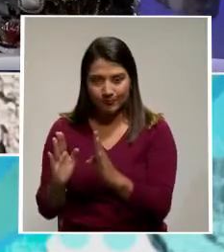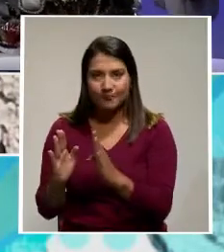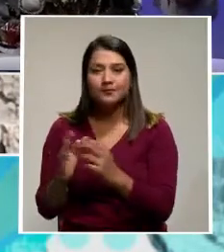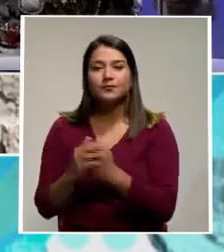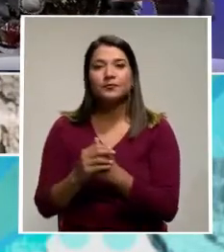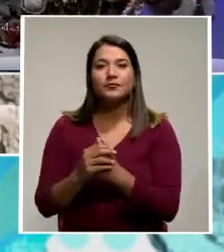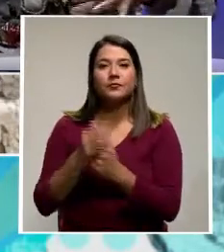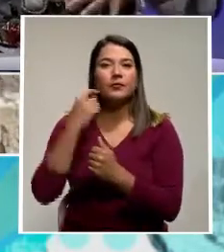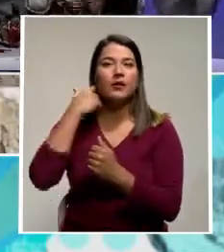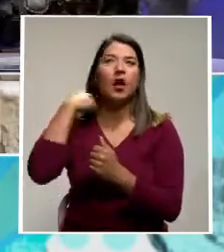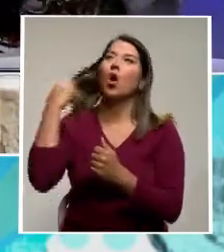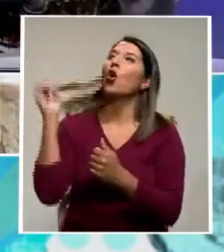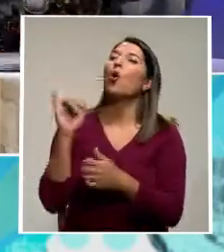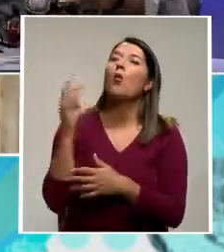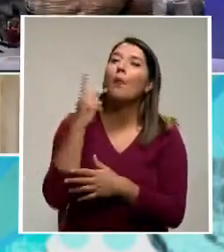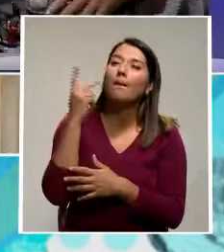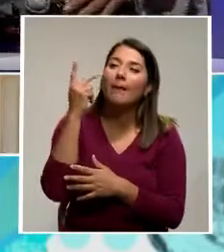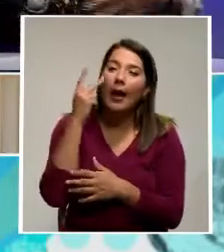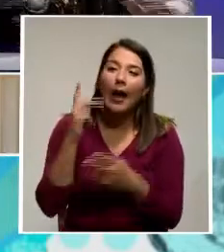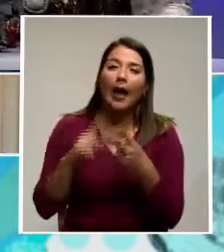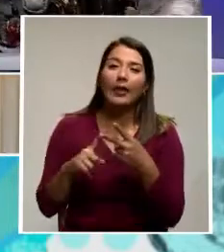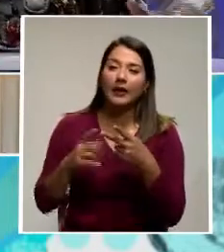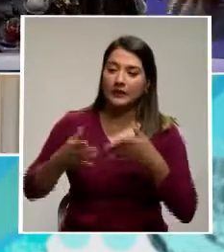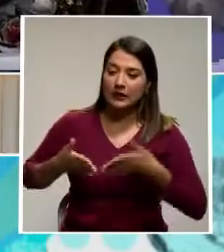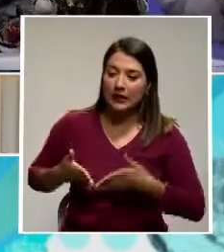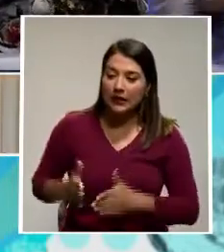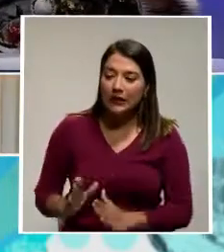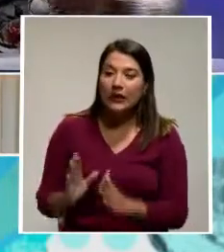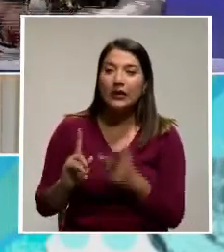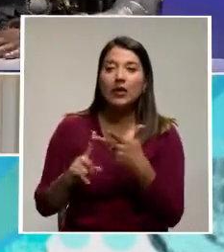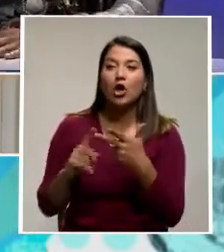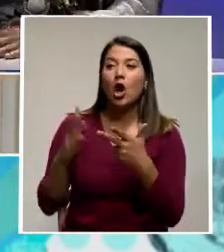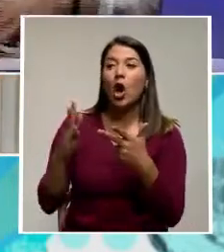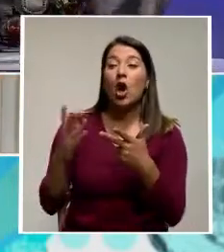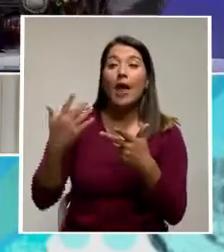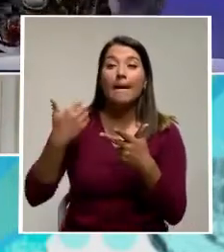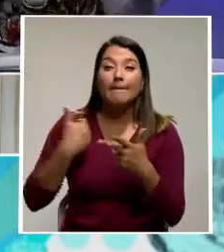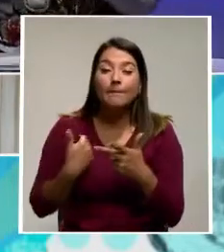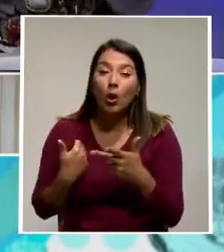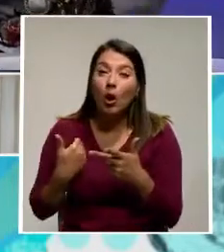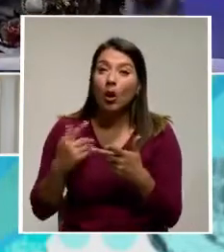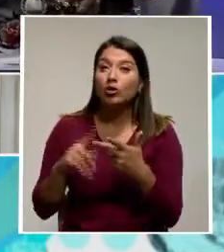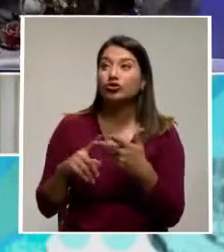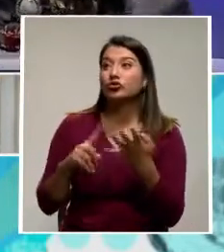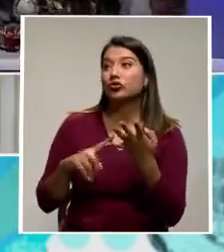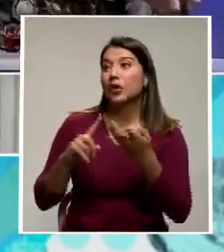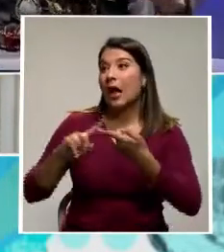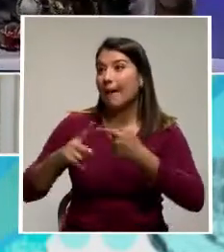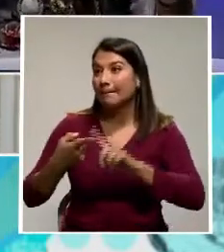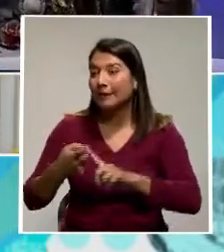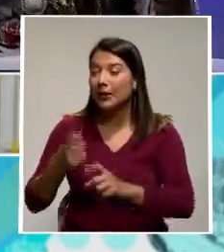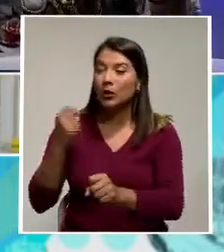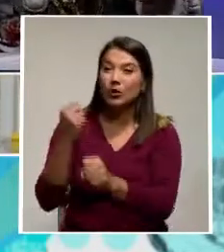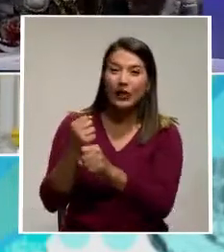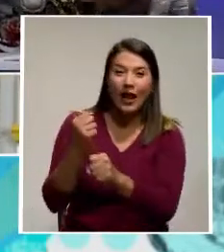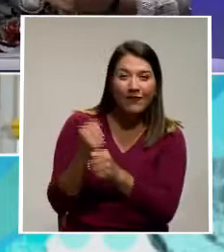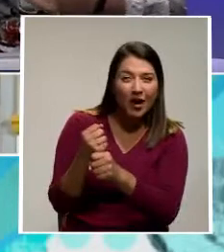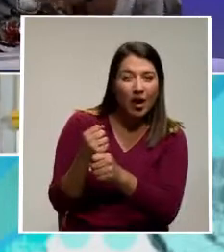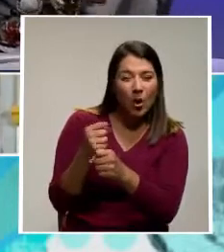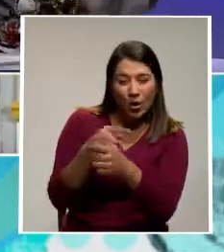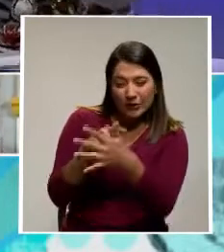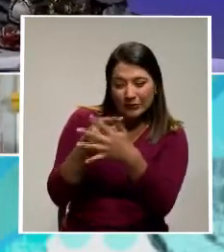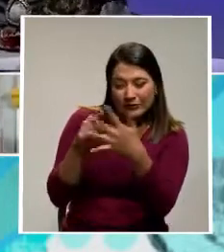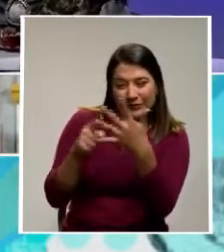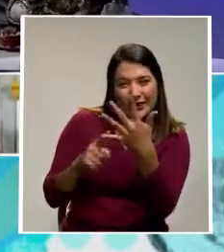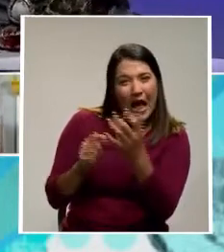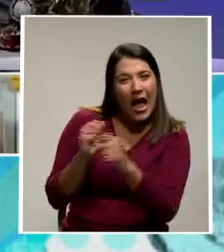Padres en fragilidad, hijos creciendo, maridos cuando los hay, amigos, trabajo, ¿verdad? Y eso hace que